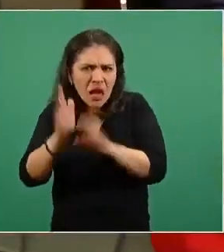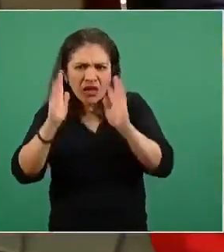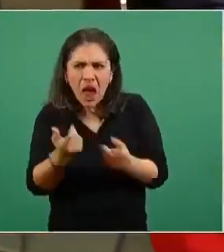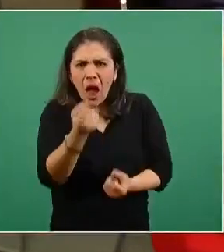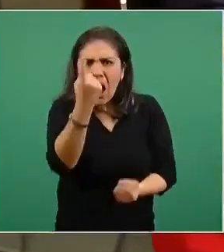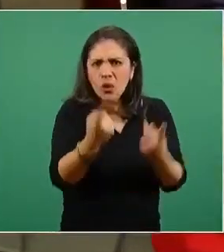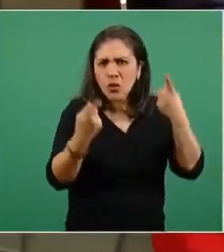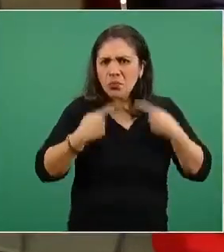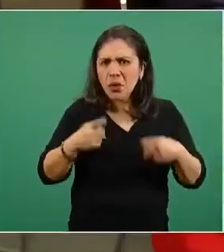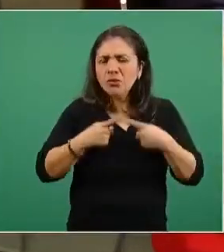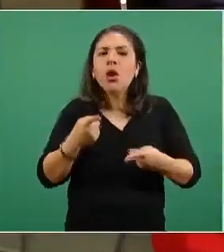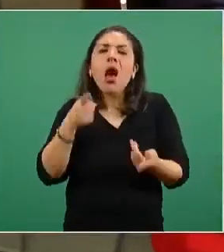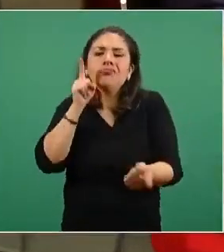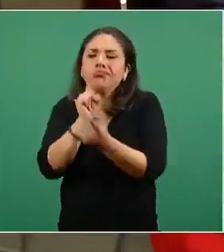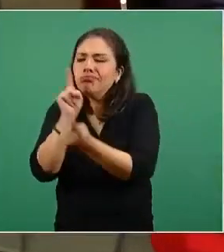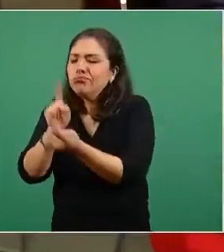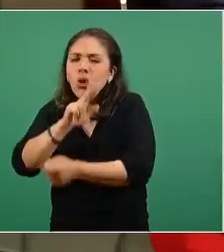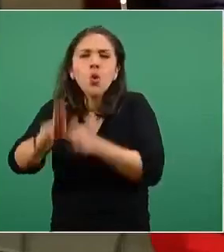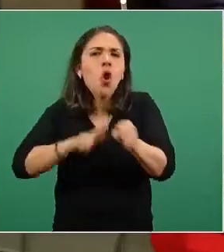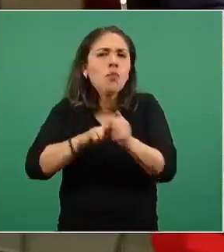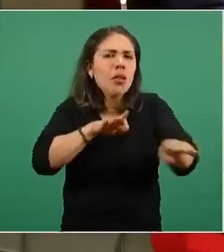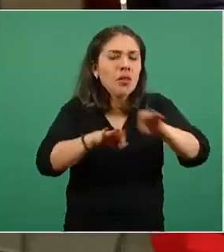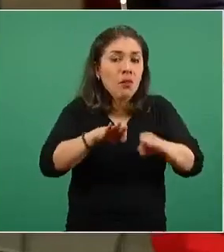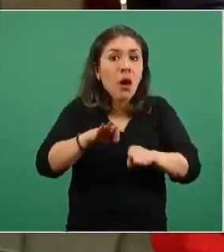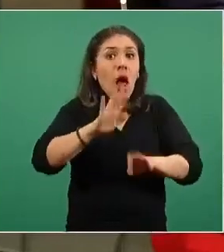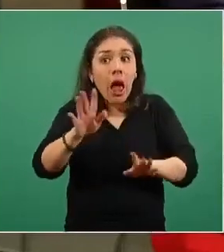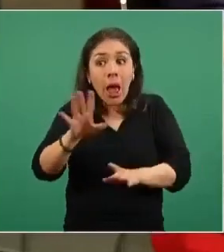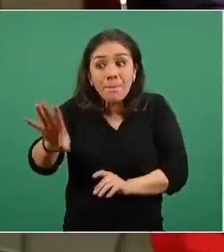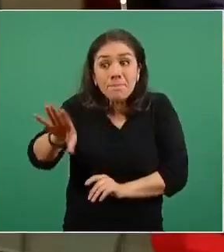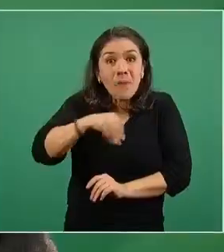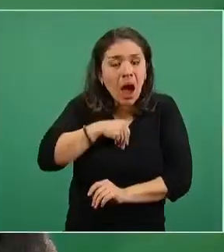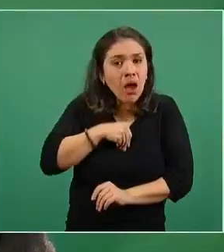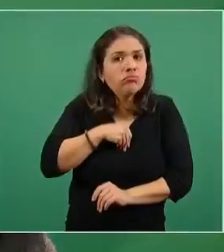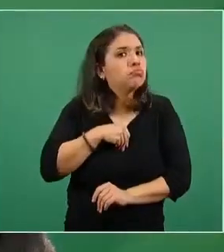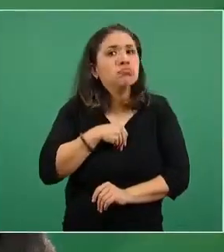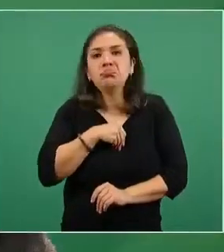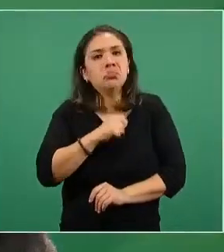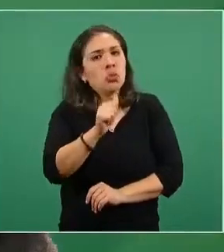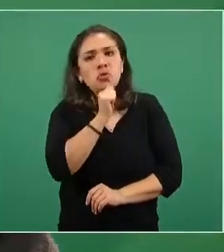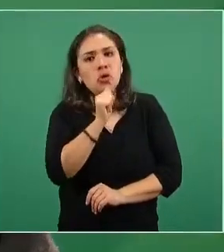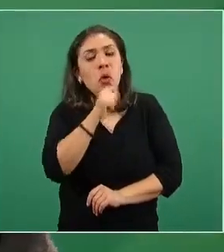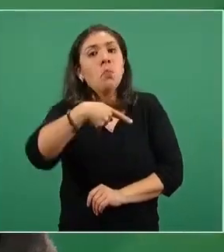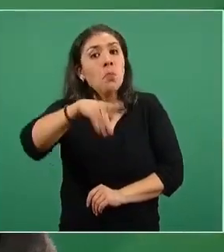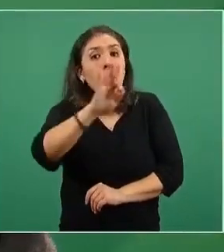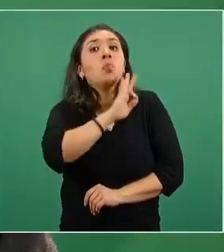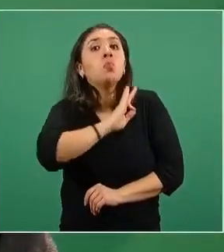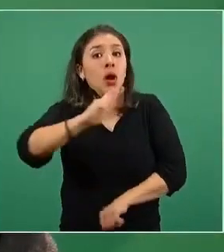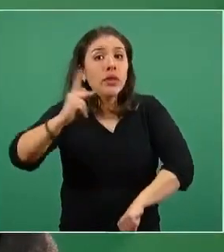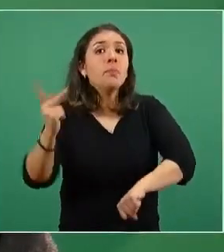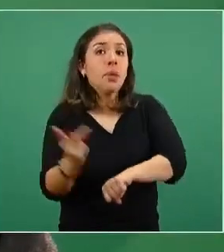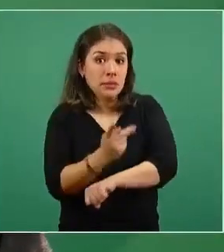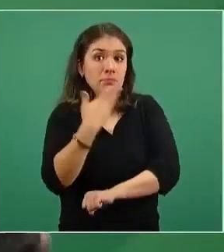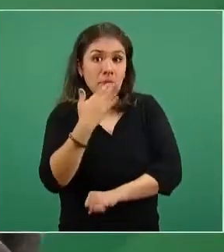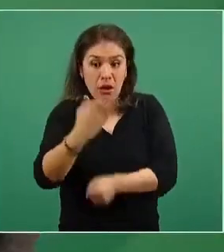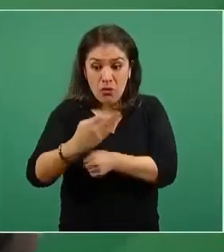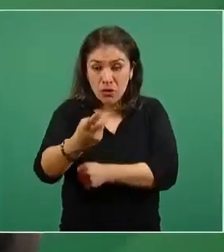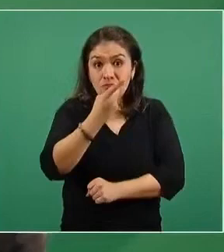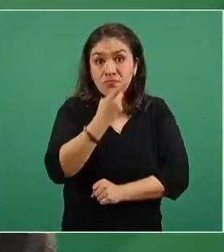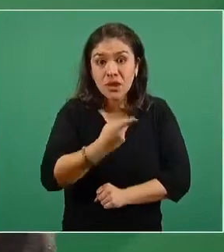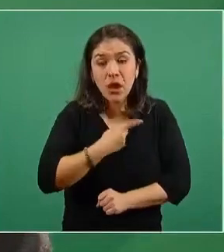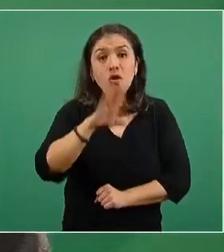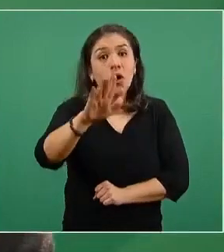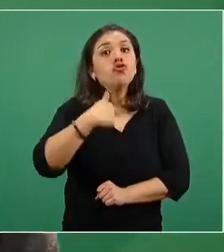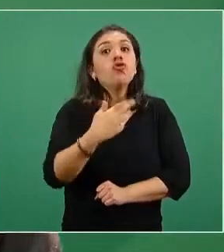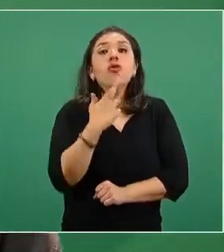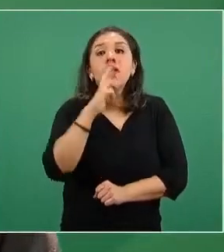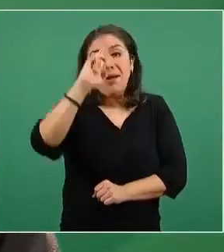que por su trabajo se ha contagiado? No lo hemos detectado, pero puede ocurrir y qué bueno que lo menciona. Recordatorio